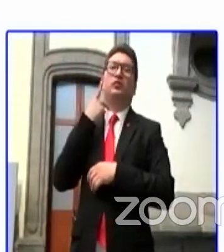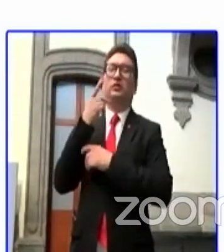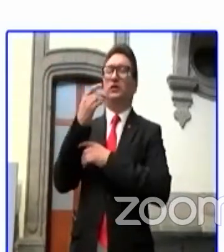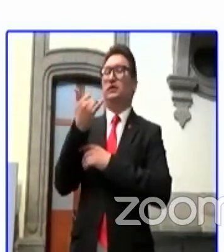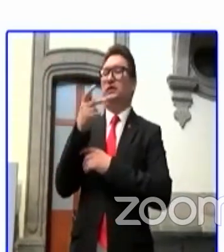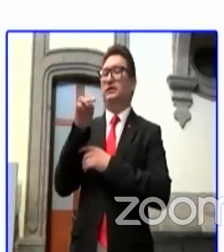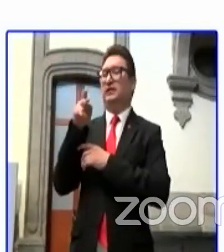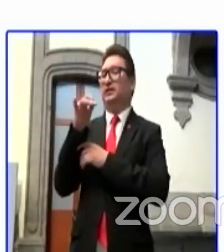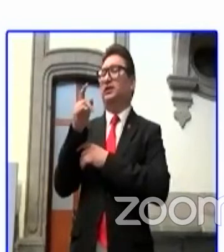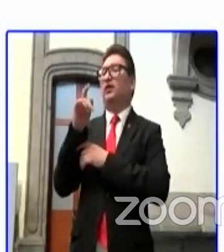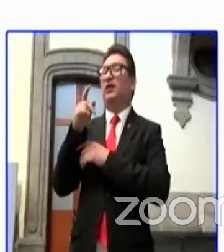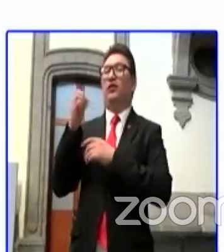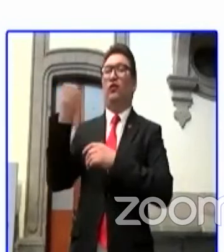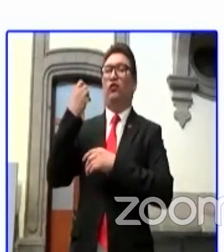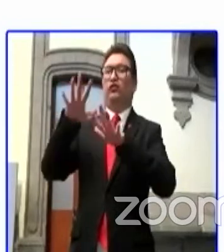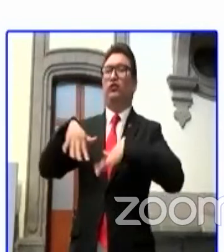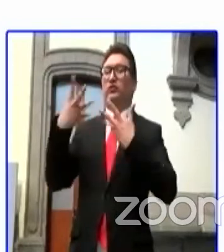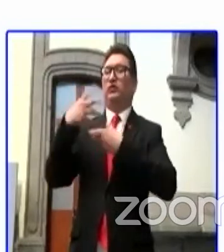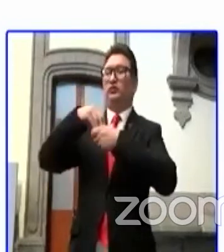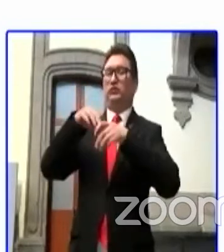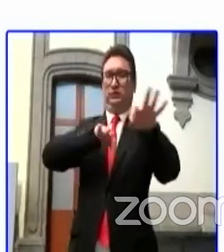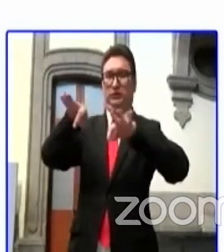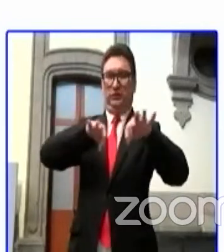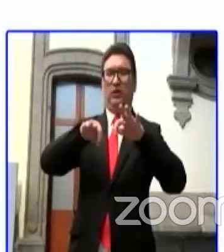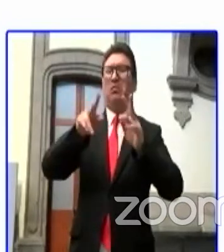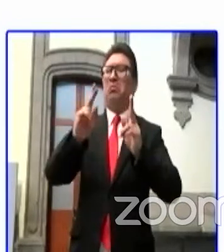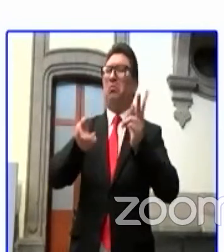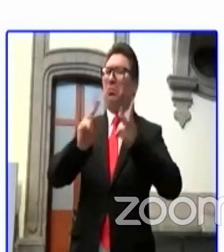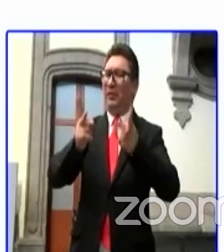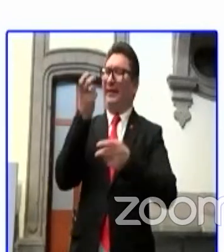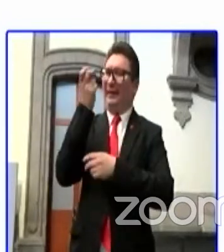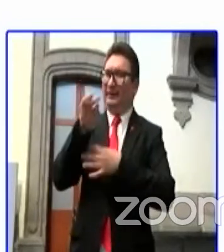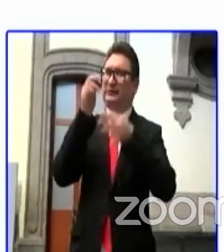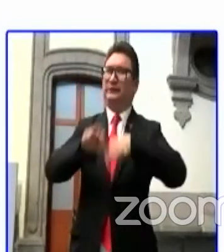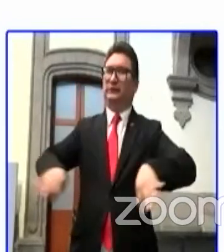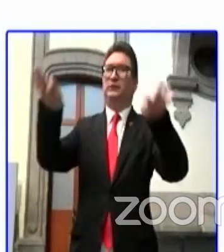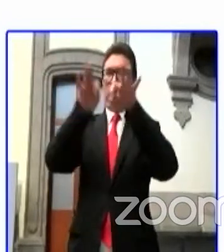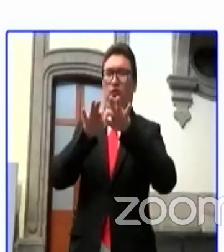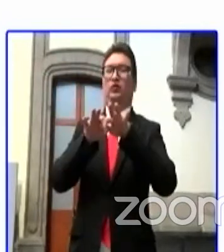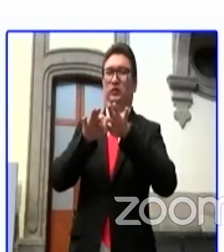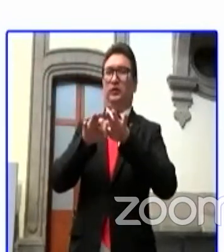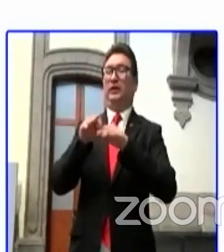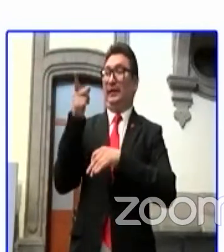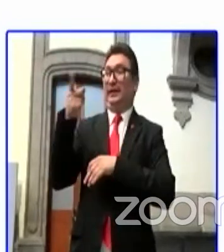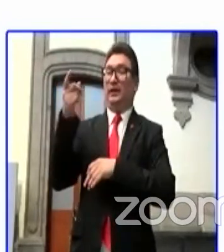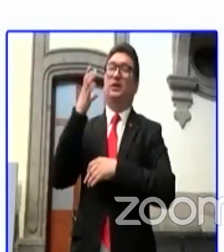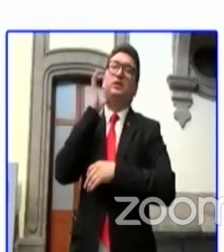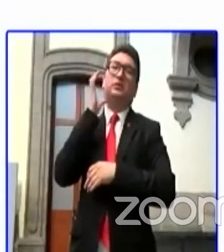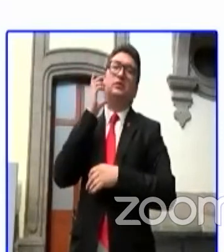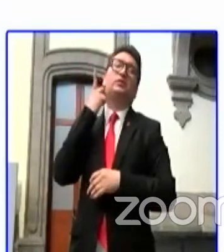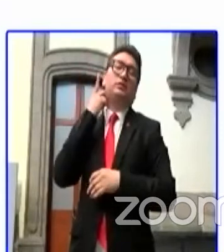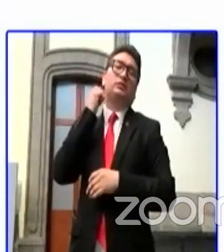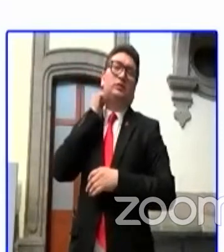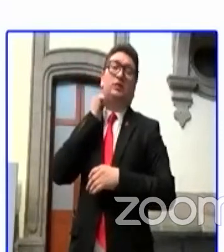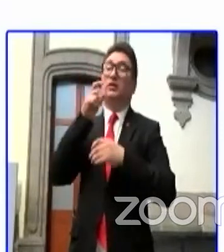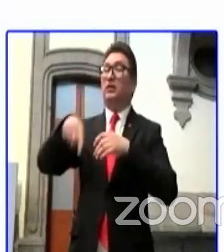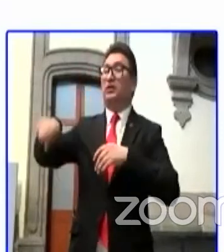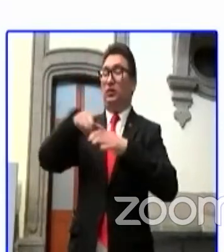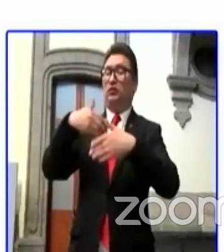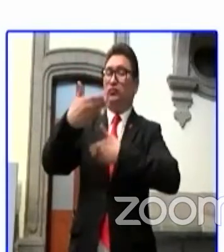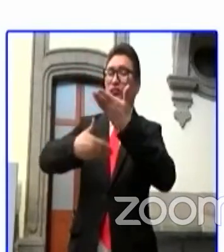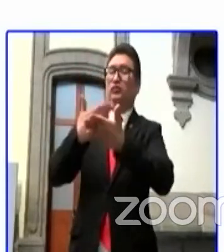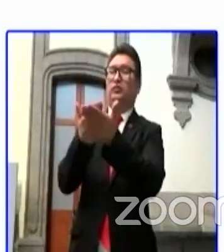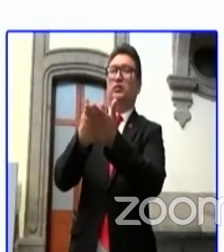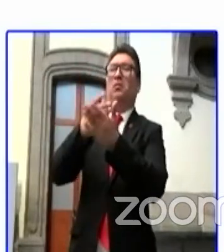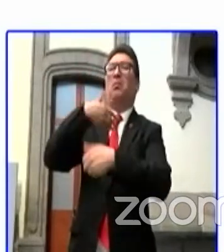de Inclusión Laboral, platicamos sobre la importancia y que desde la tribuna del Congreso se trabajen en